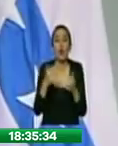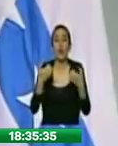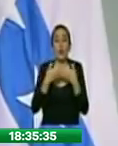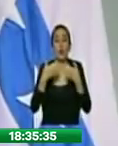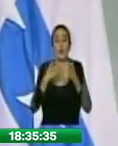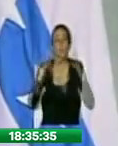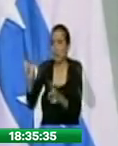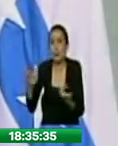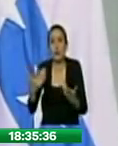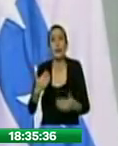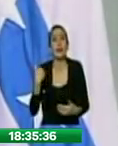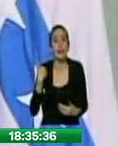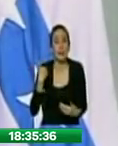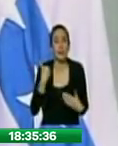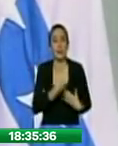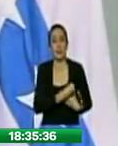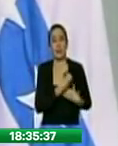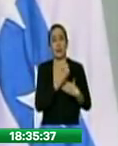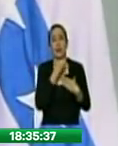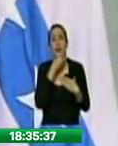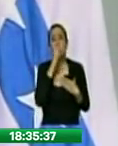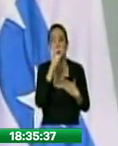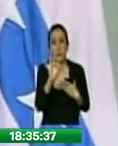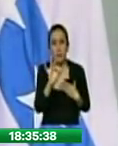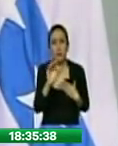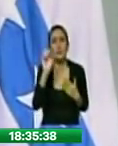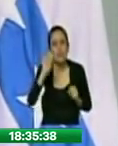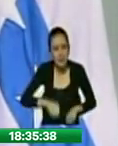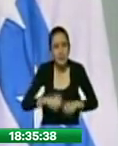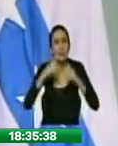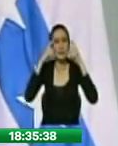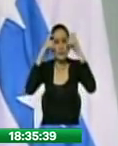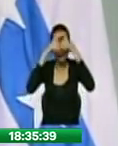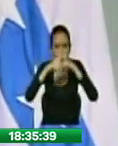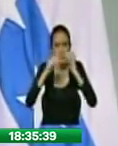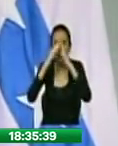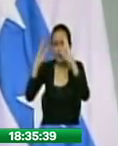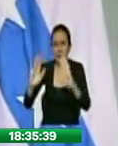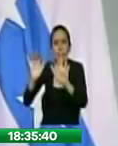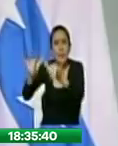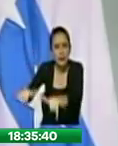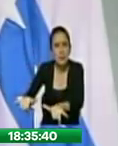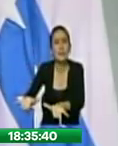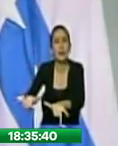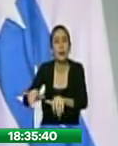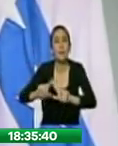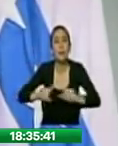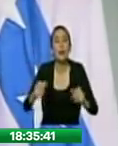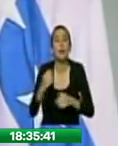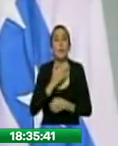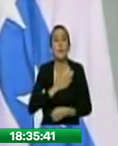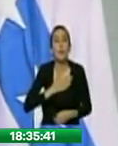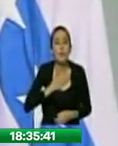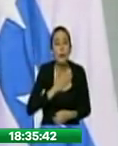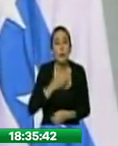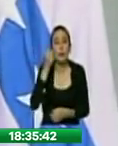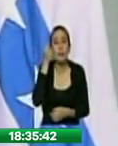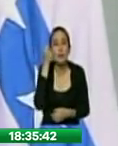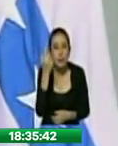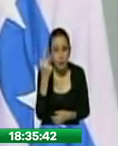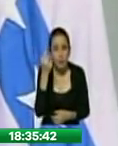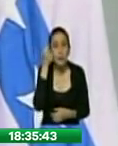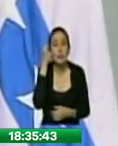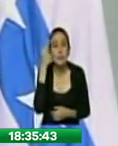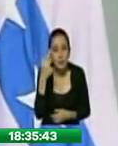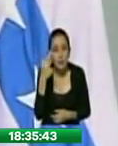personal de salud de nuestro país. Sé que es difícil para muchos quedarse en sus casas, pero tienen que entender que en estos momentos